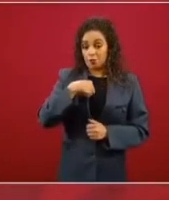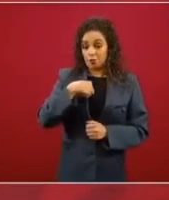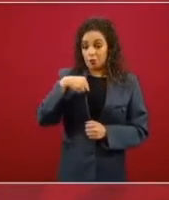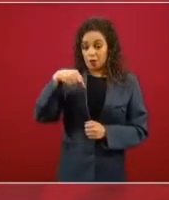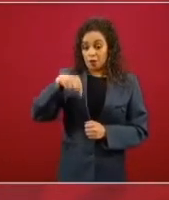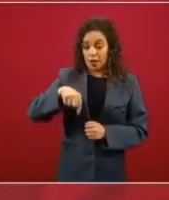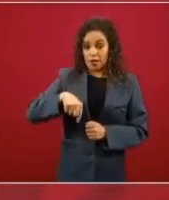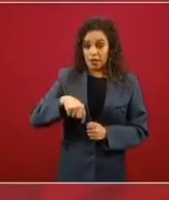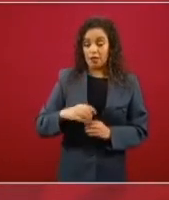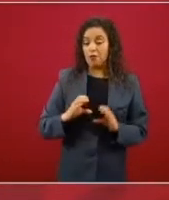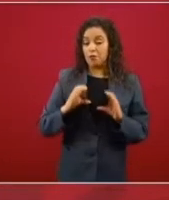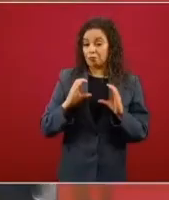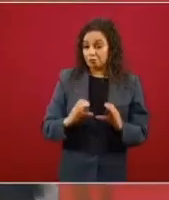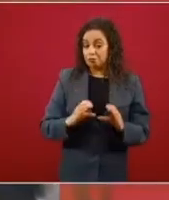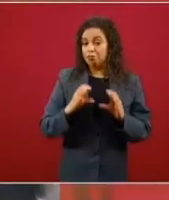cuidándome,